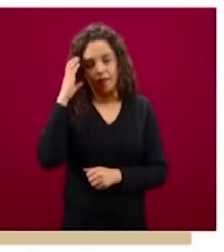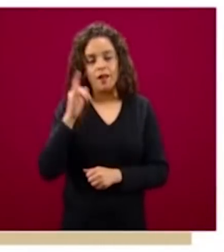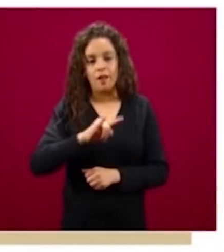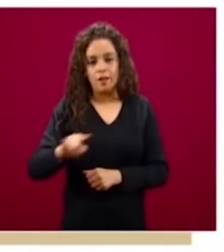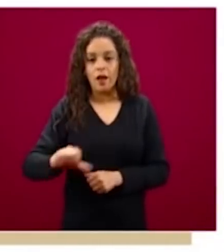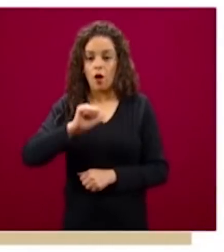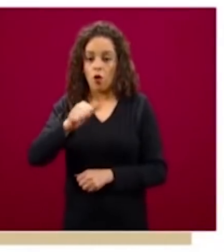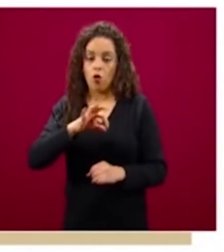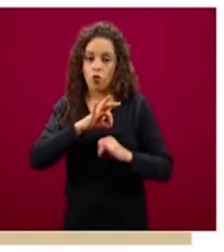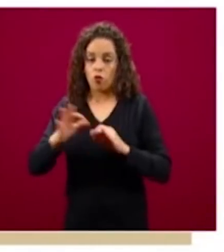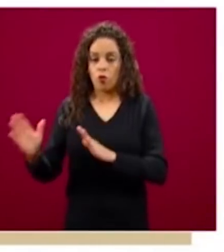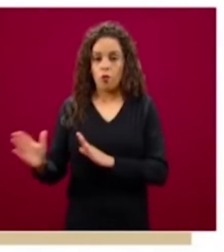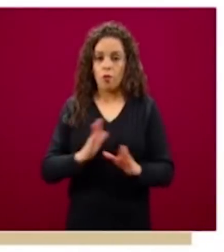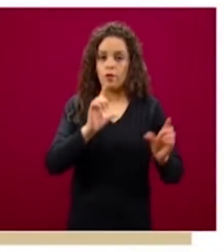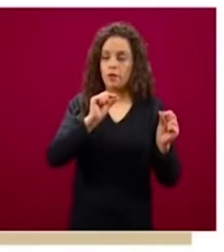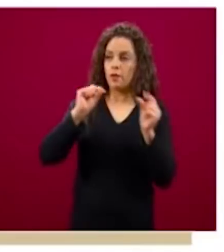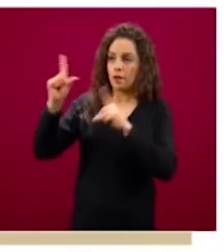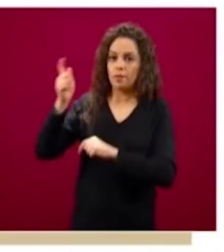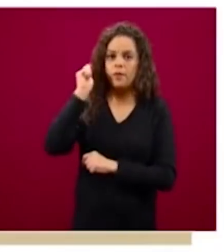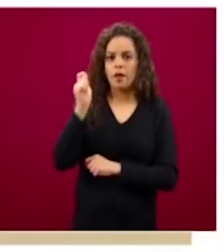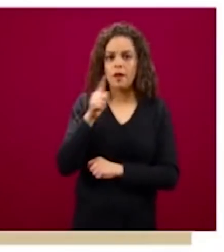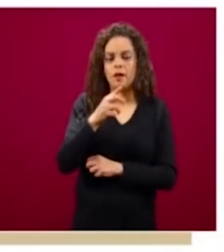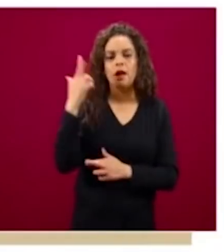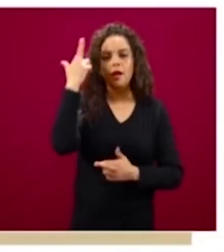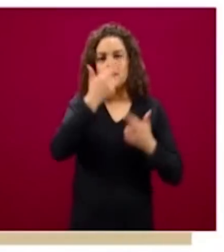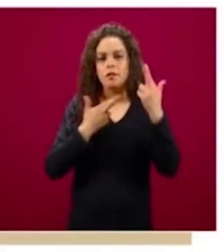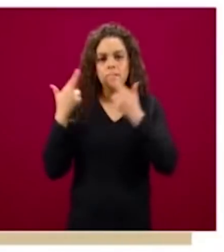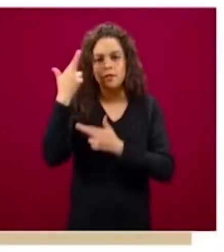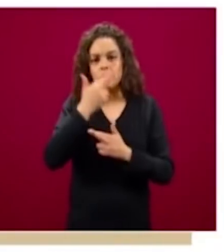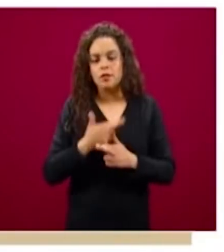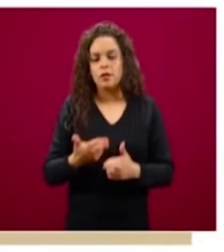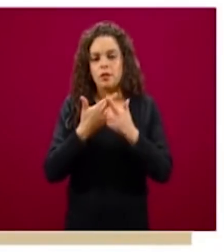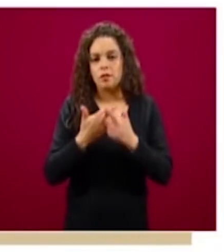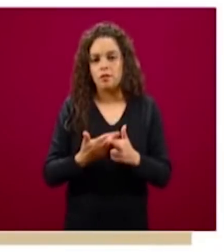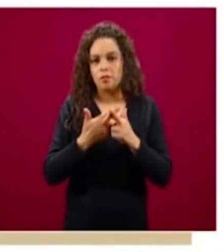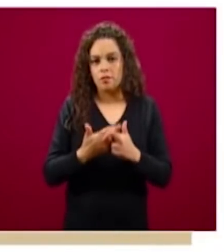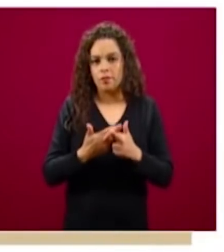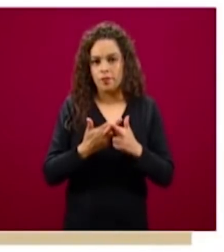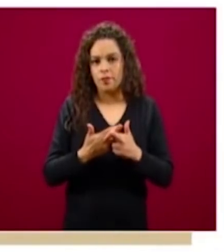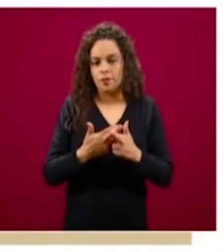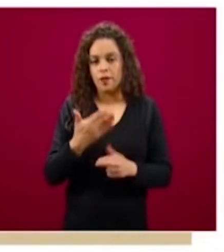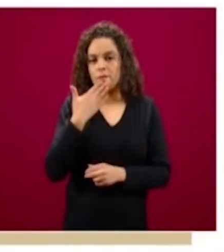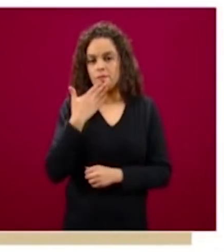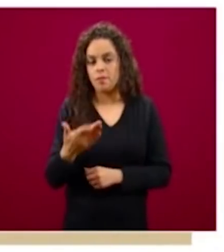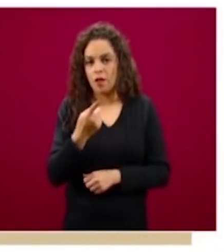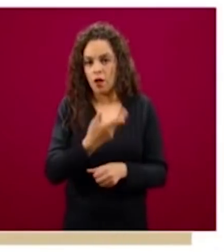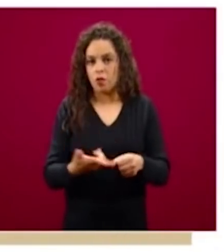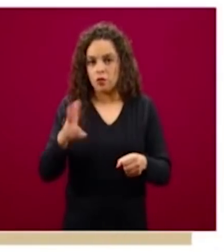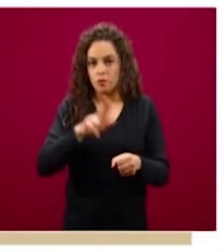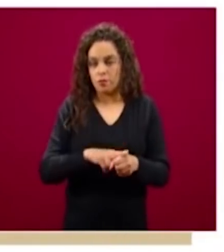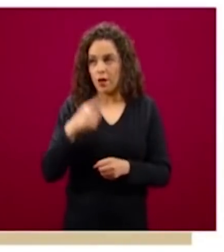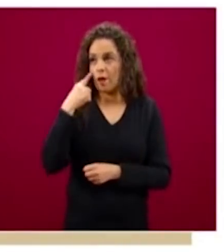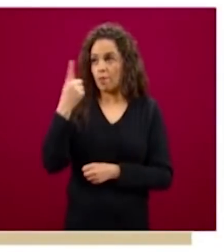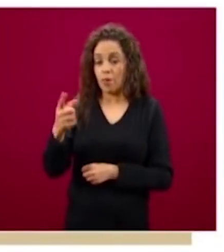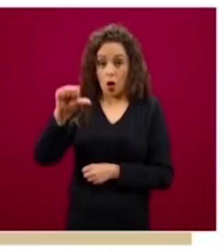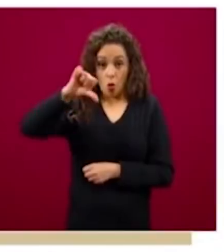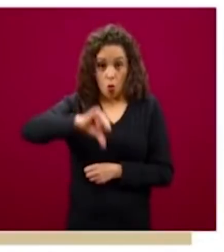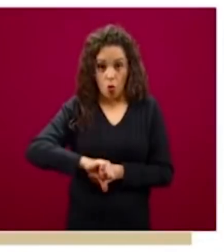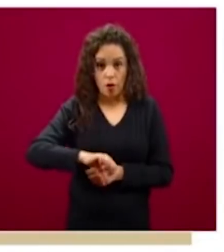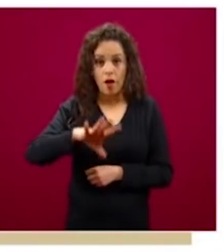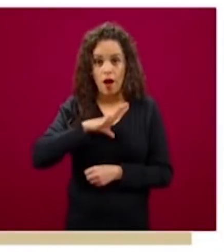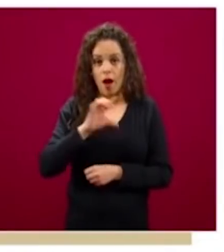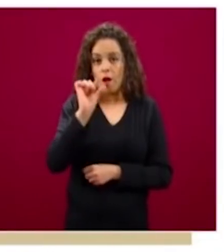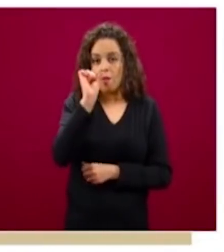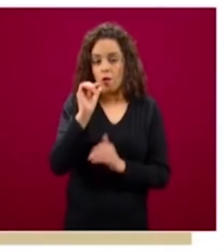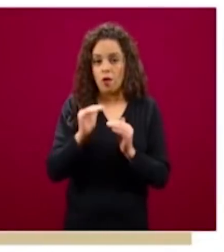que agregamos este tema del monitoreo de disponibilidad hospitalaria, vemos que para el día de hoy también hubo un